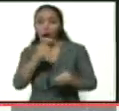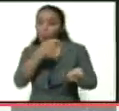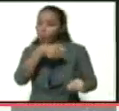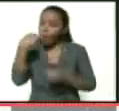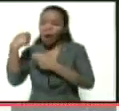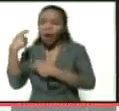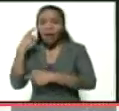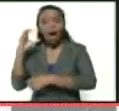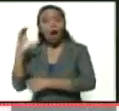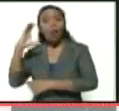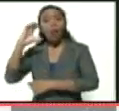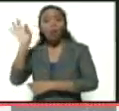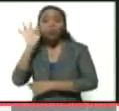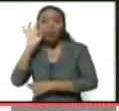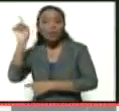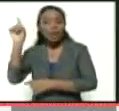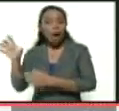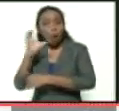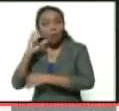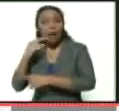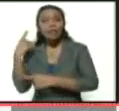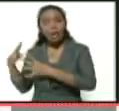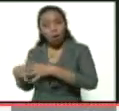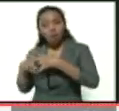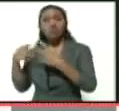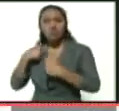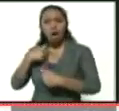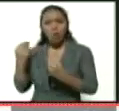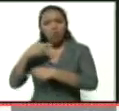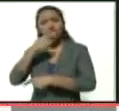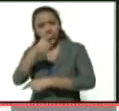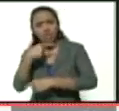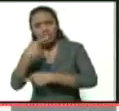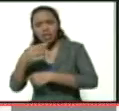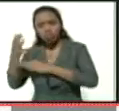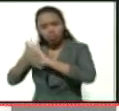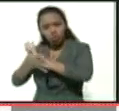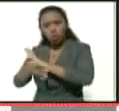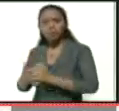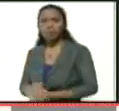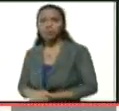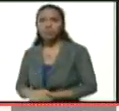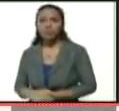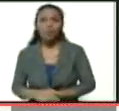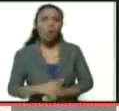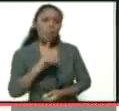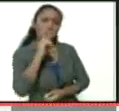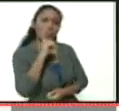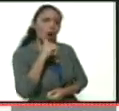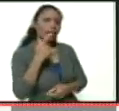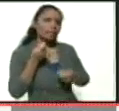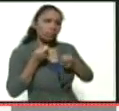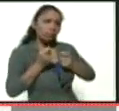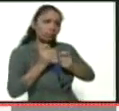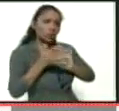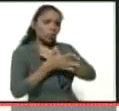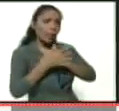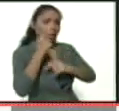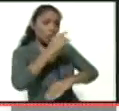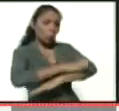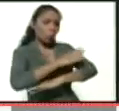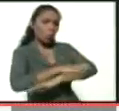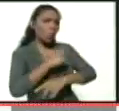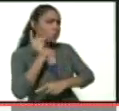la cocaína de Colombia, Estados Unidos. Estoy de acuerdo con lo que tú dijiste, Diosdado. No tiene la intención, presidente, esa acción no